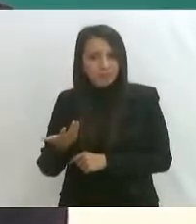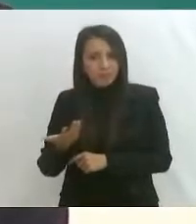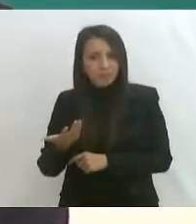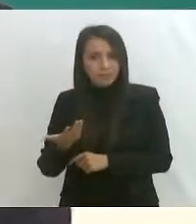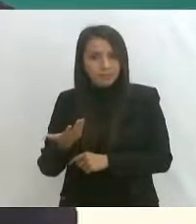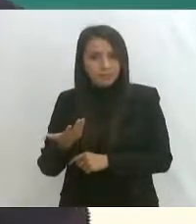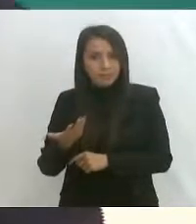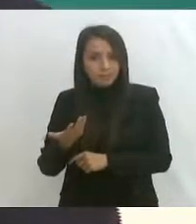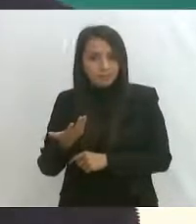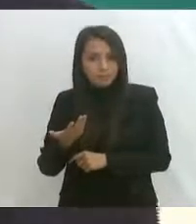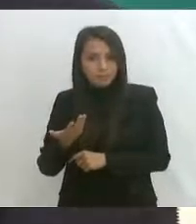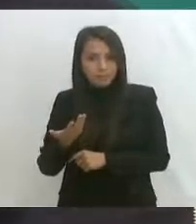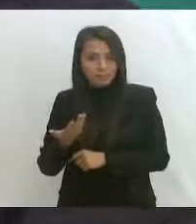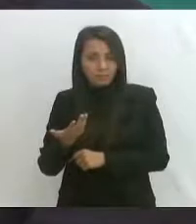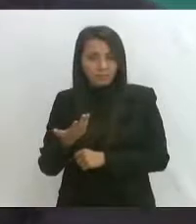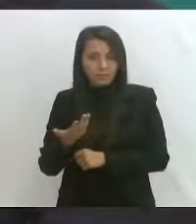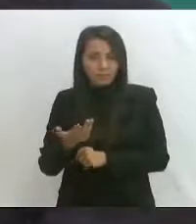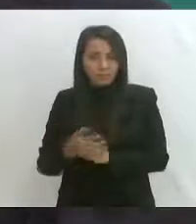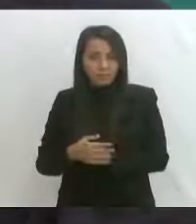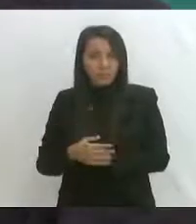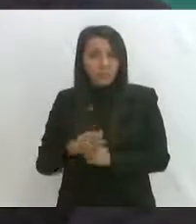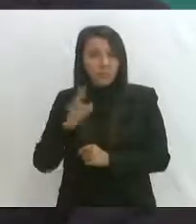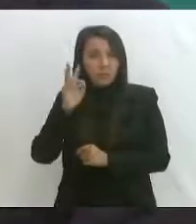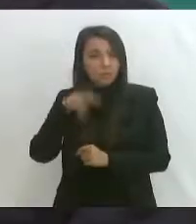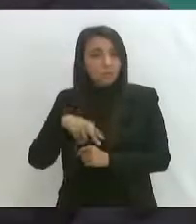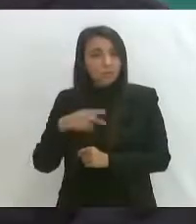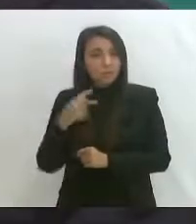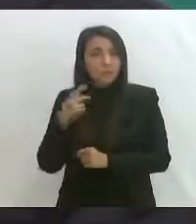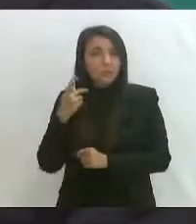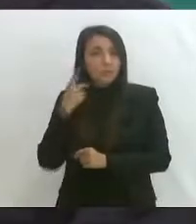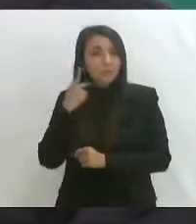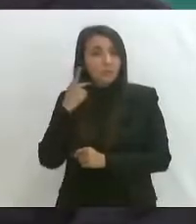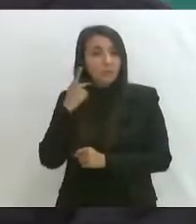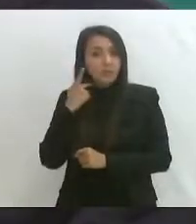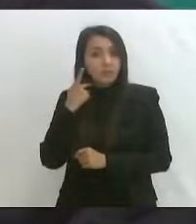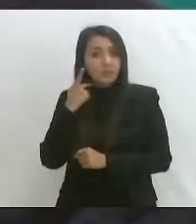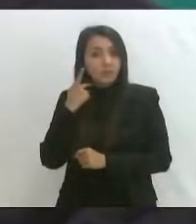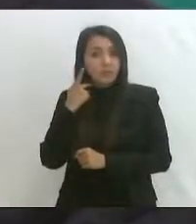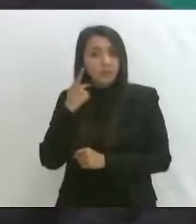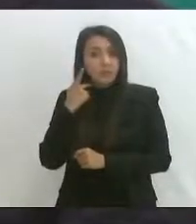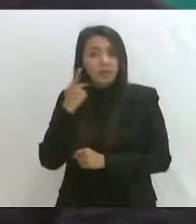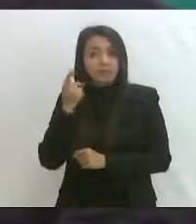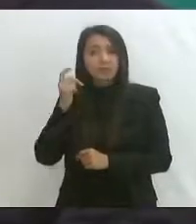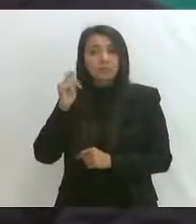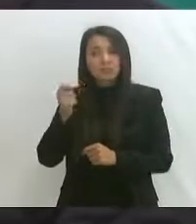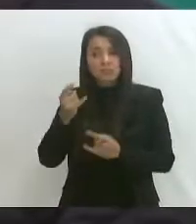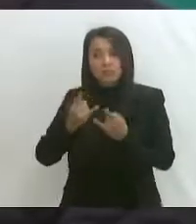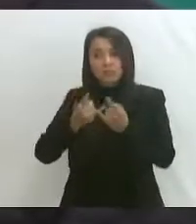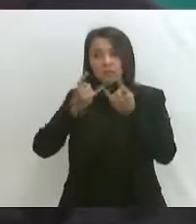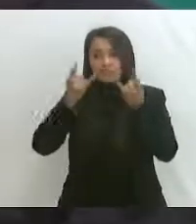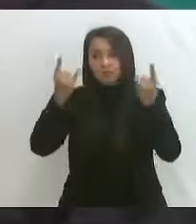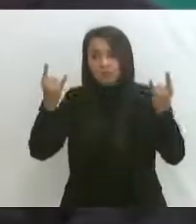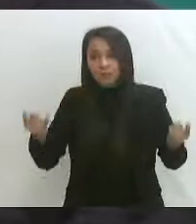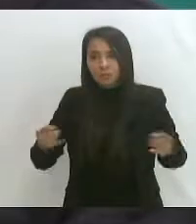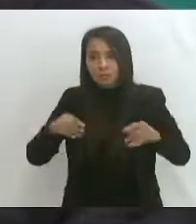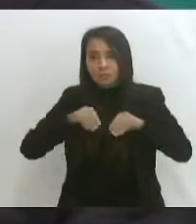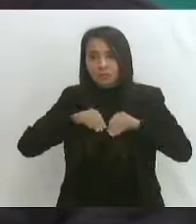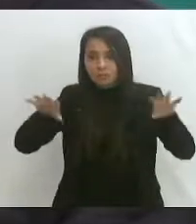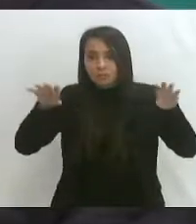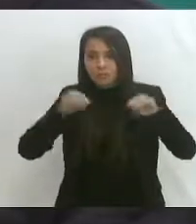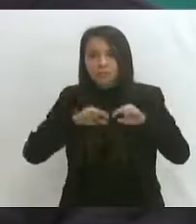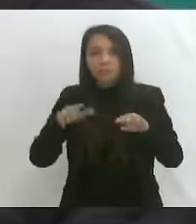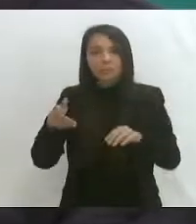Se puede decir que la política es hacer historia, es el arte,